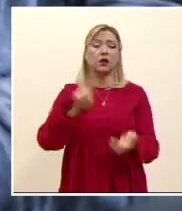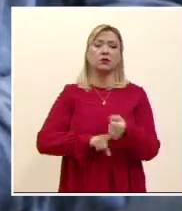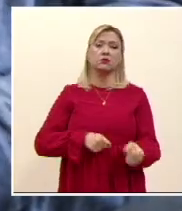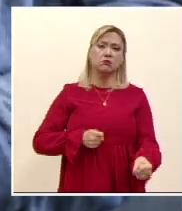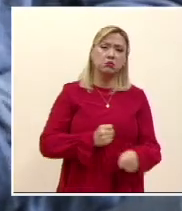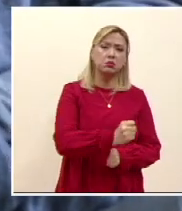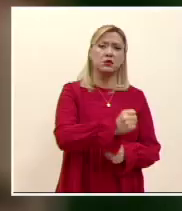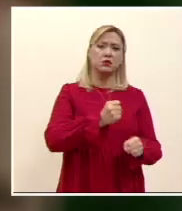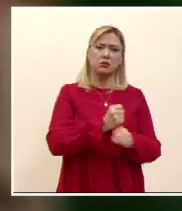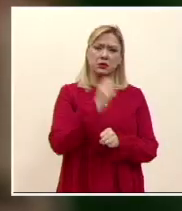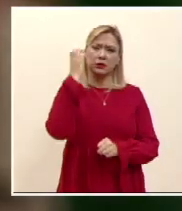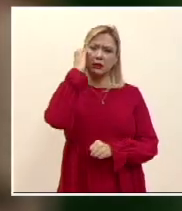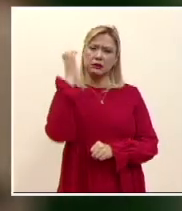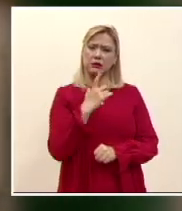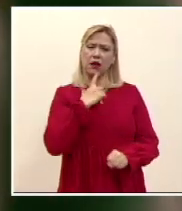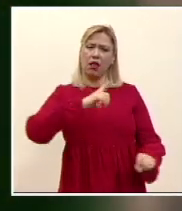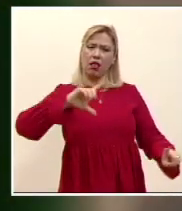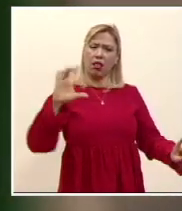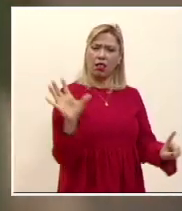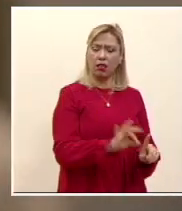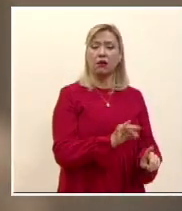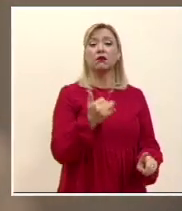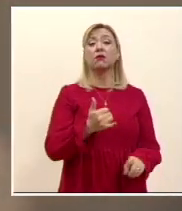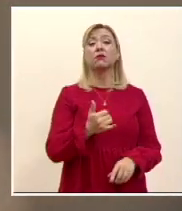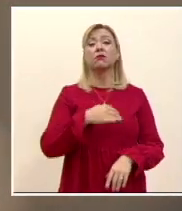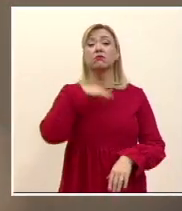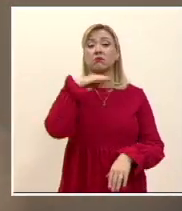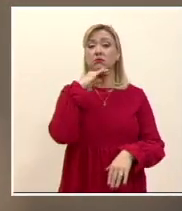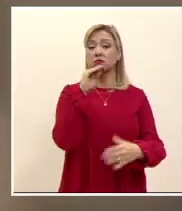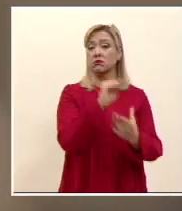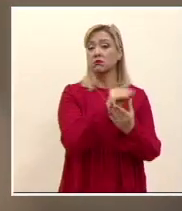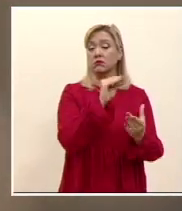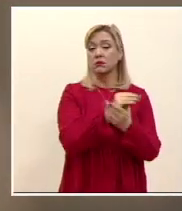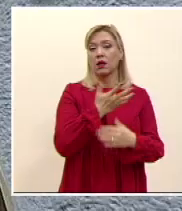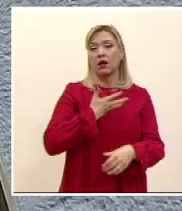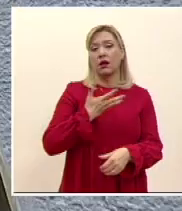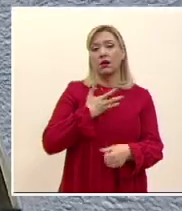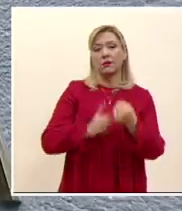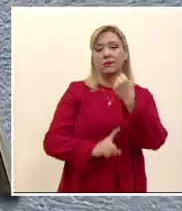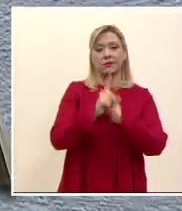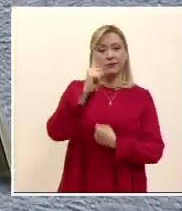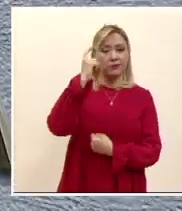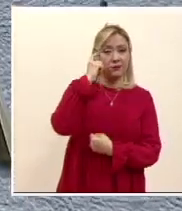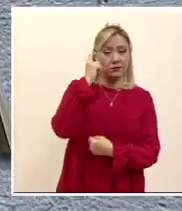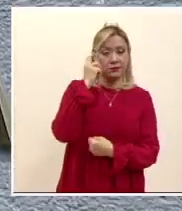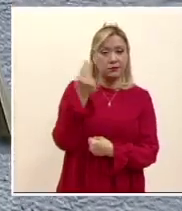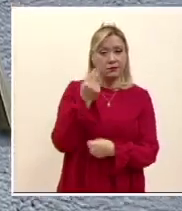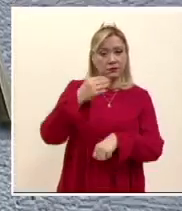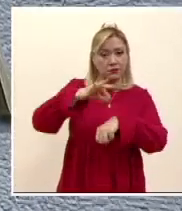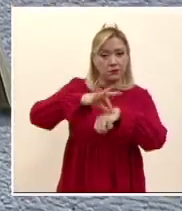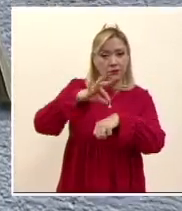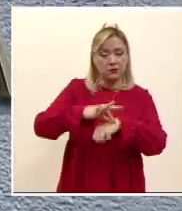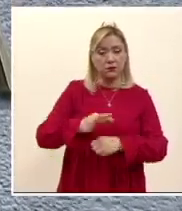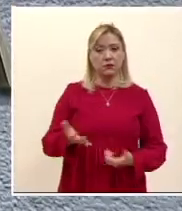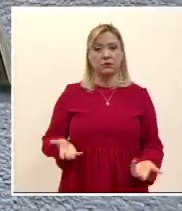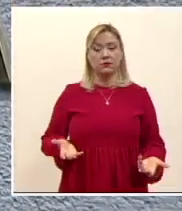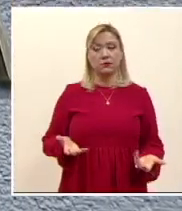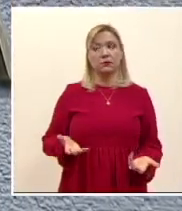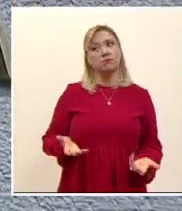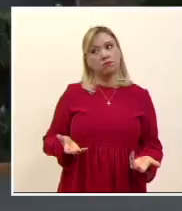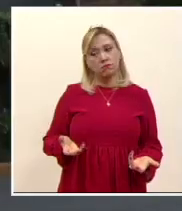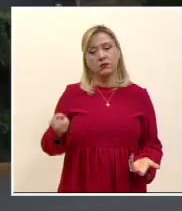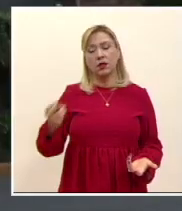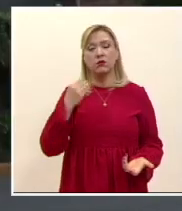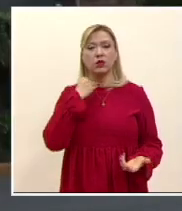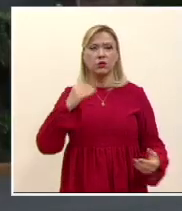tortura y tratos crueles, además de sufrir omisión en cuanto a su derecho a la salud. Por estos hechos, la Defensoría